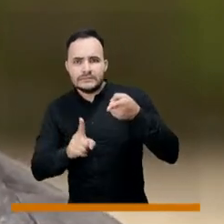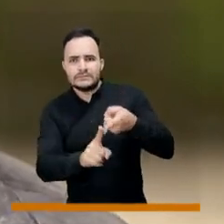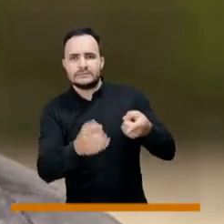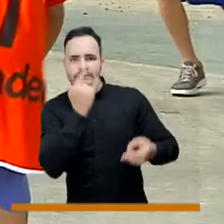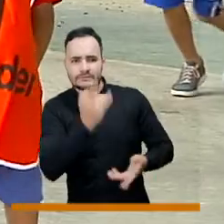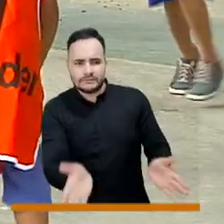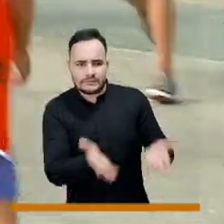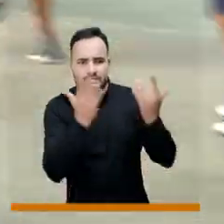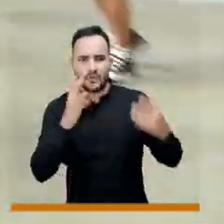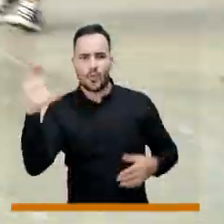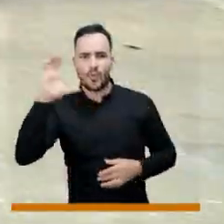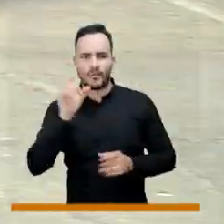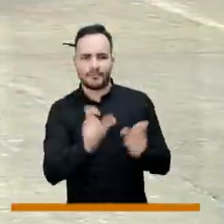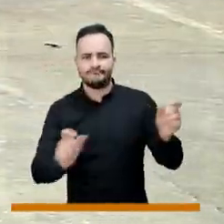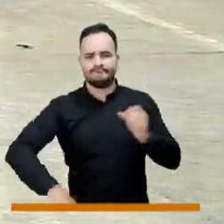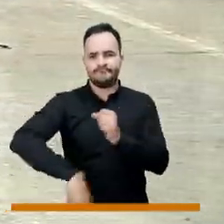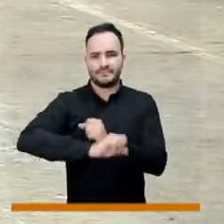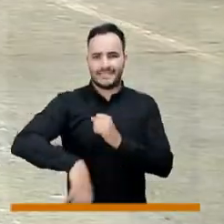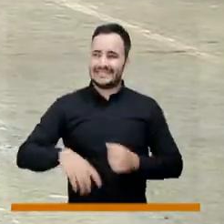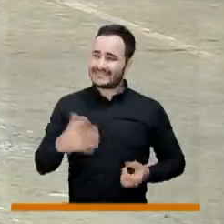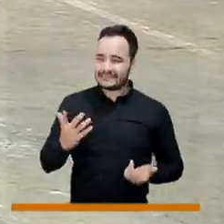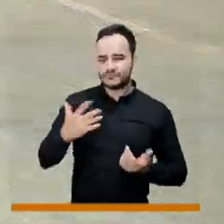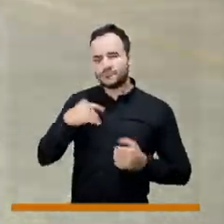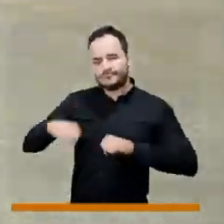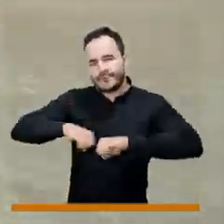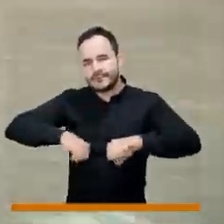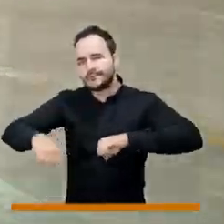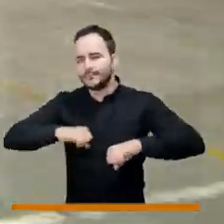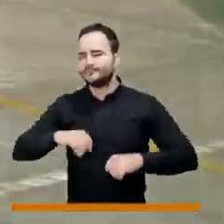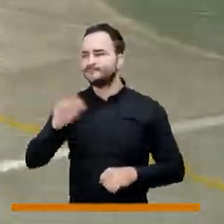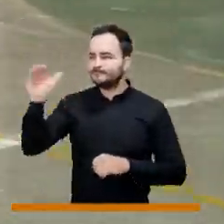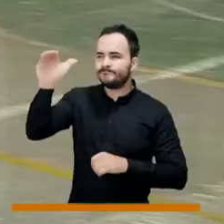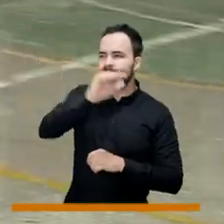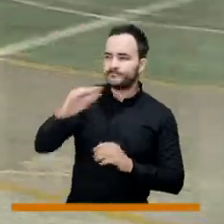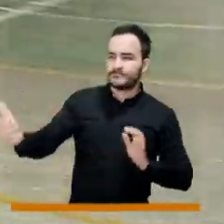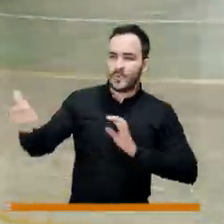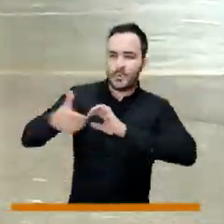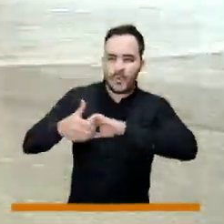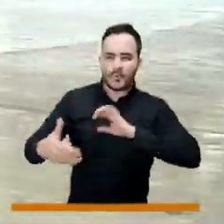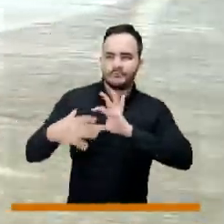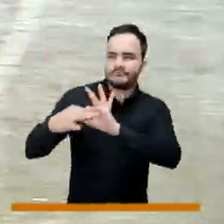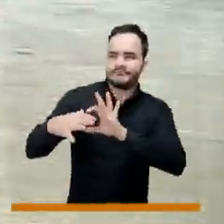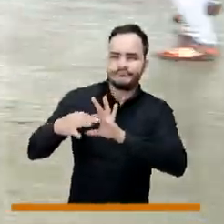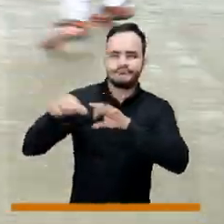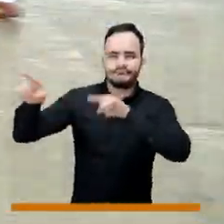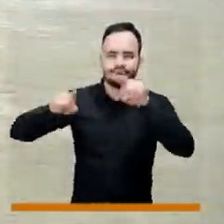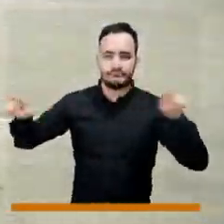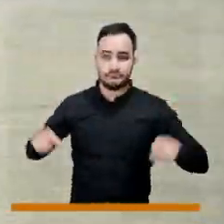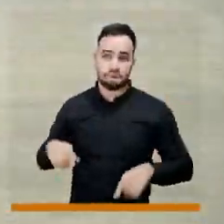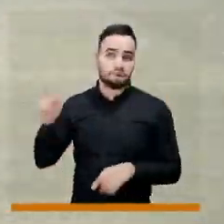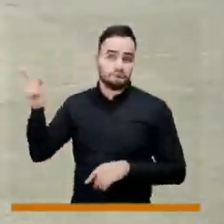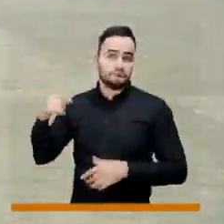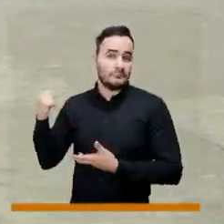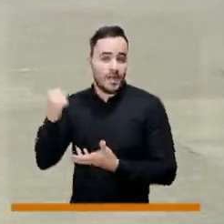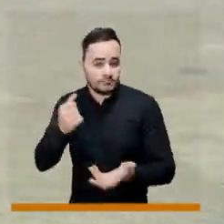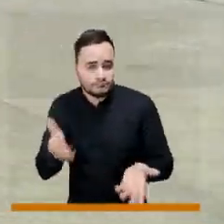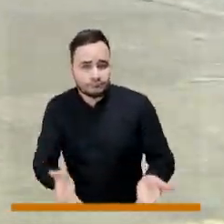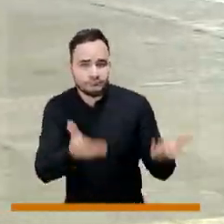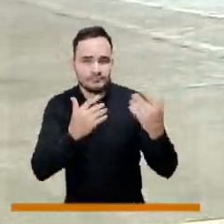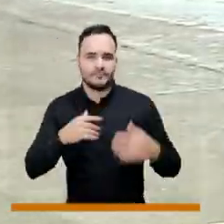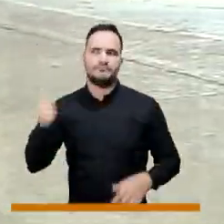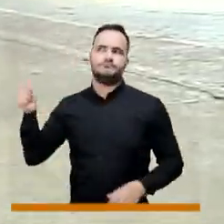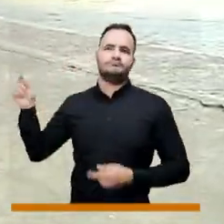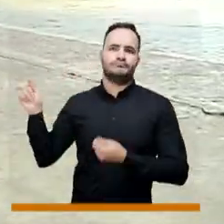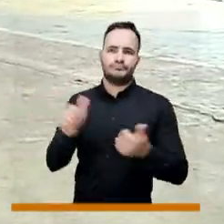jugador colombiano. Entonces yo creo que deberíamos de tocar más las puertas para poder que vean el progreso del fútbol colombiano y en base en